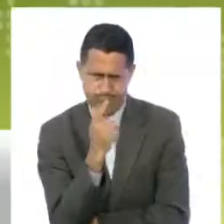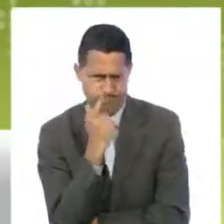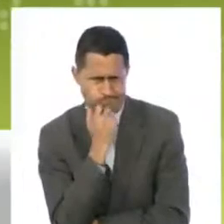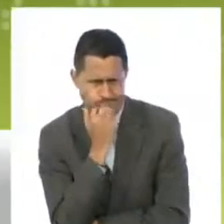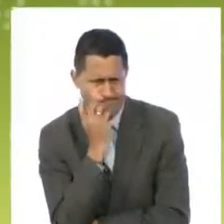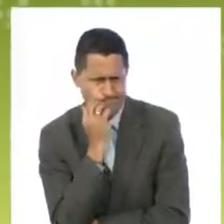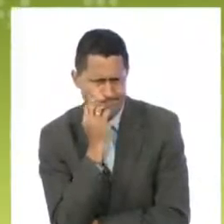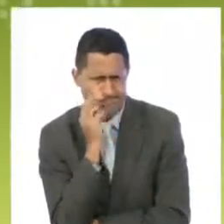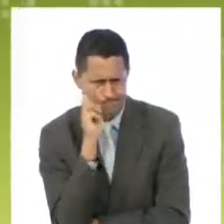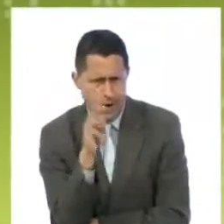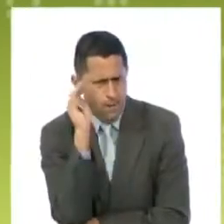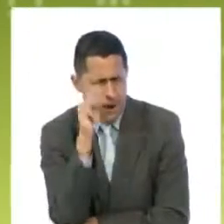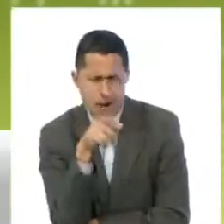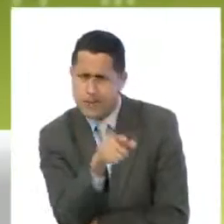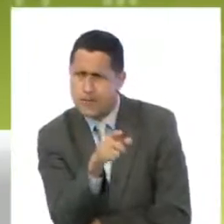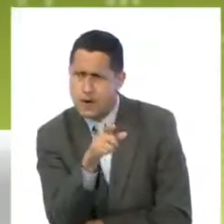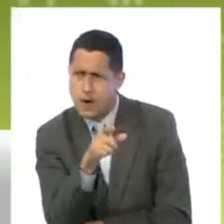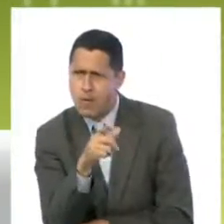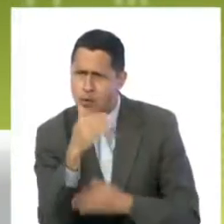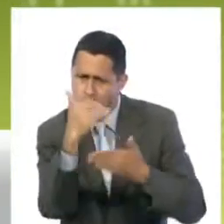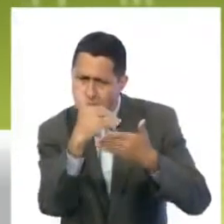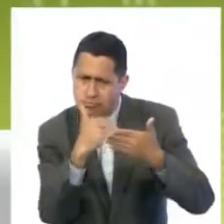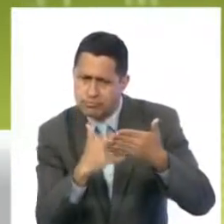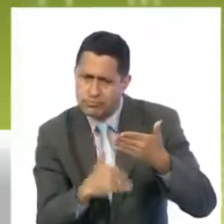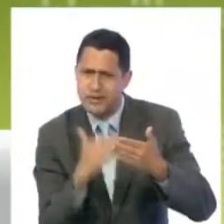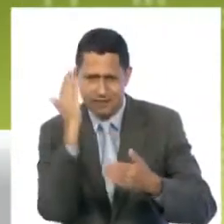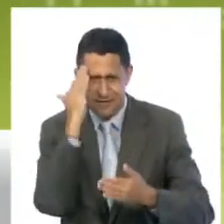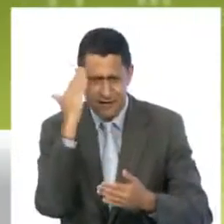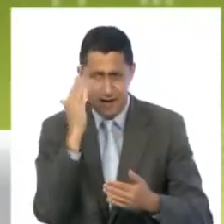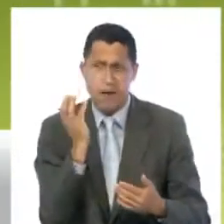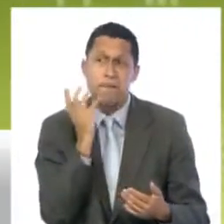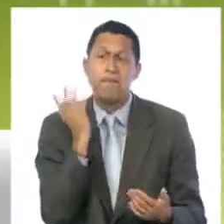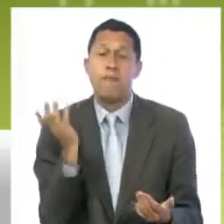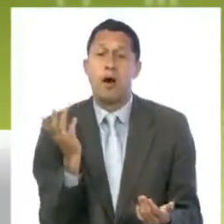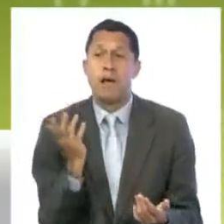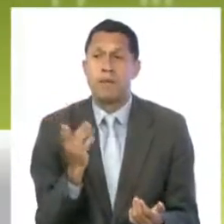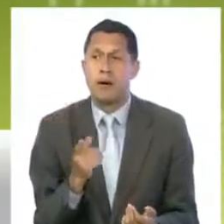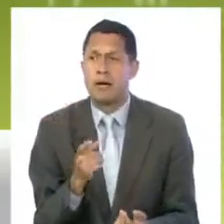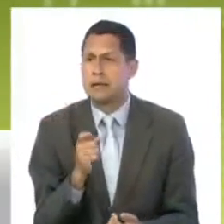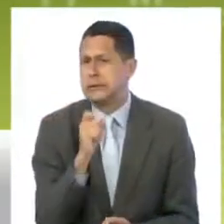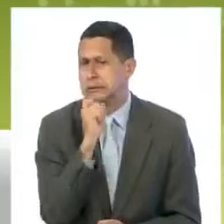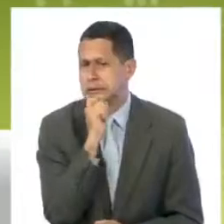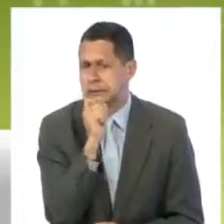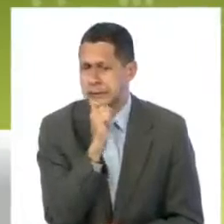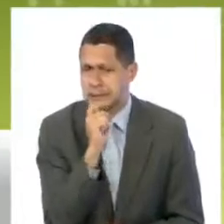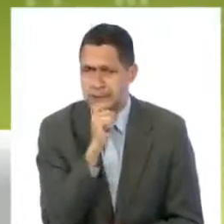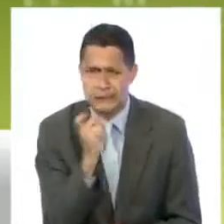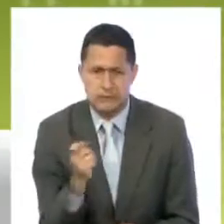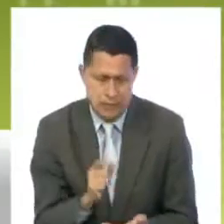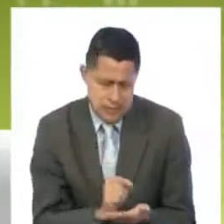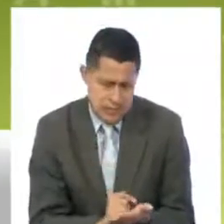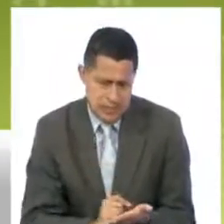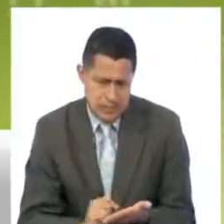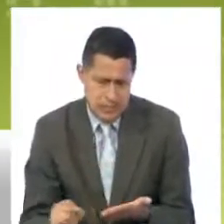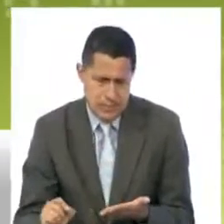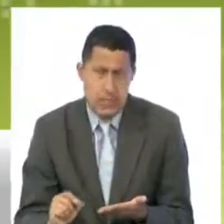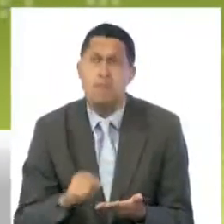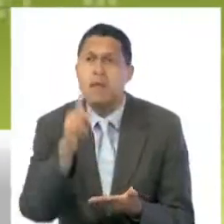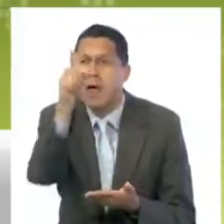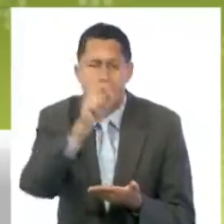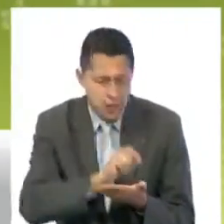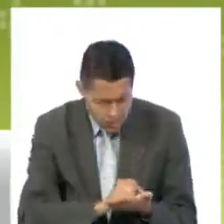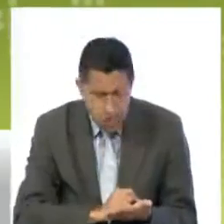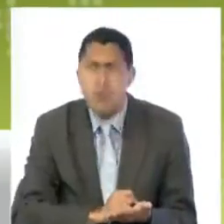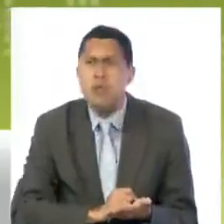durante 6 meses en ámbitos diferentes. Esto es importante, Daniela, porque el niño se tiene que comportar de la misma forma